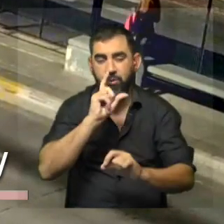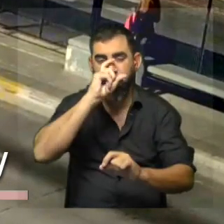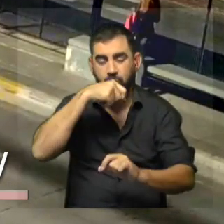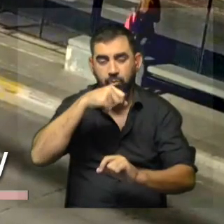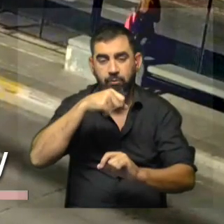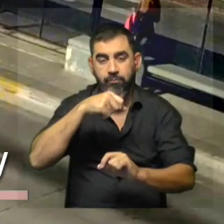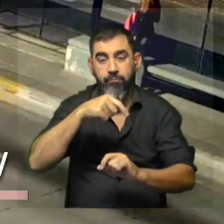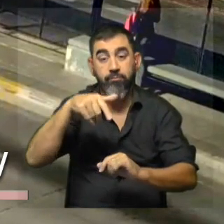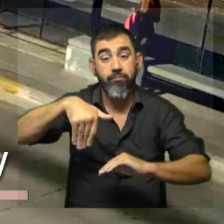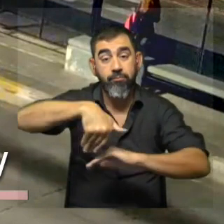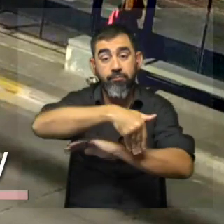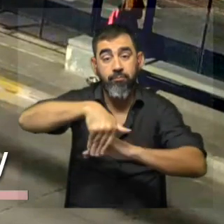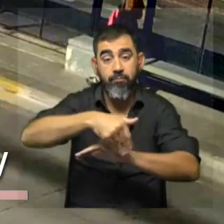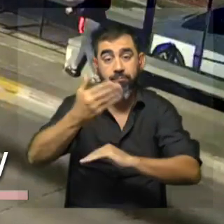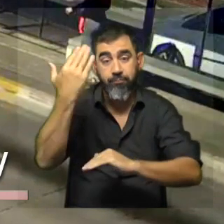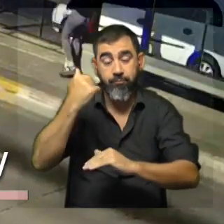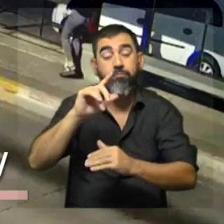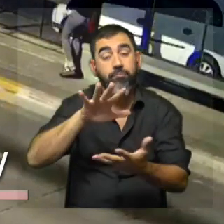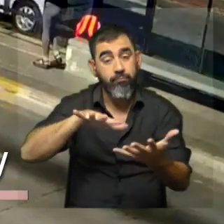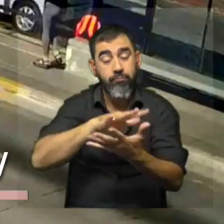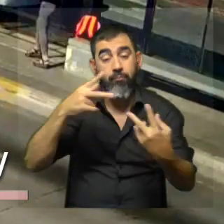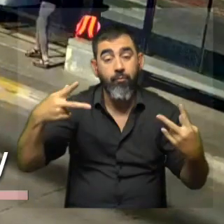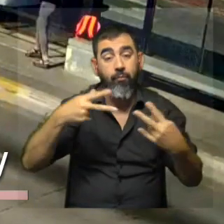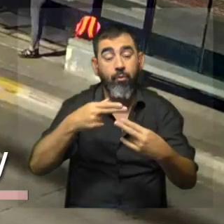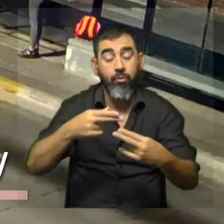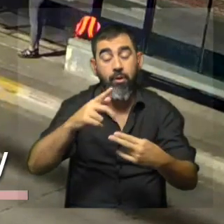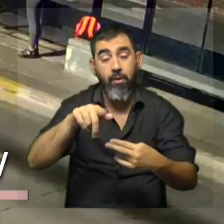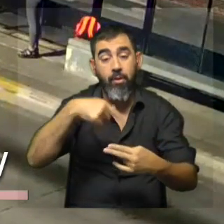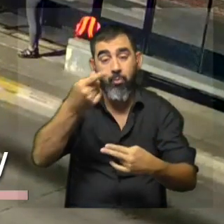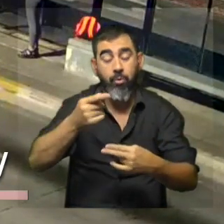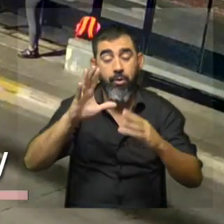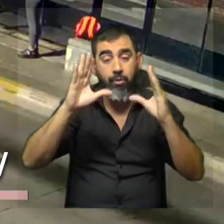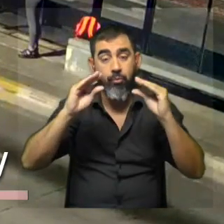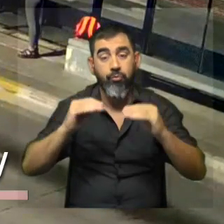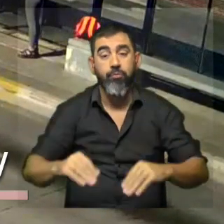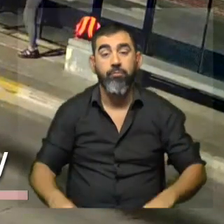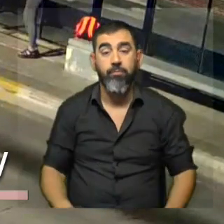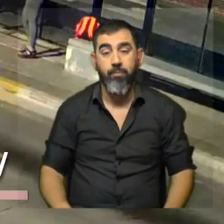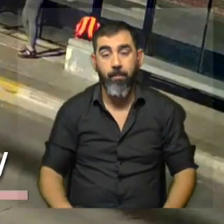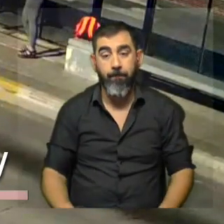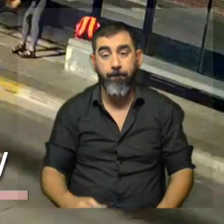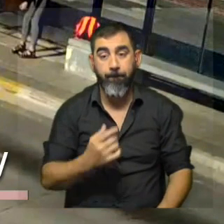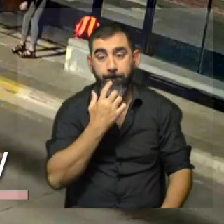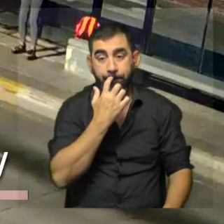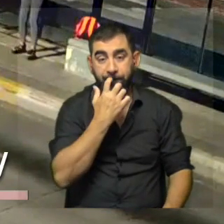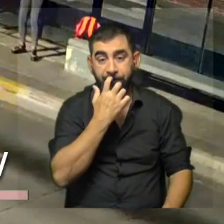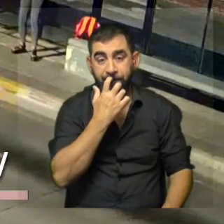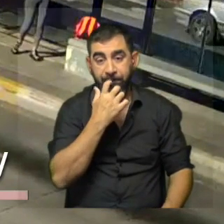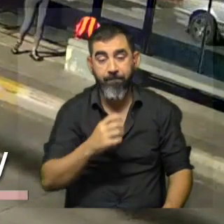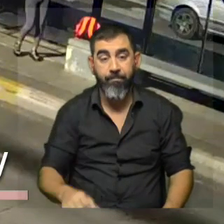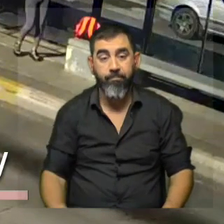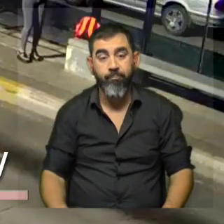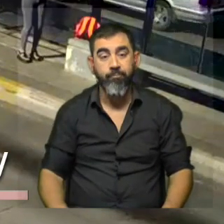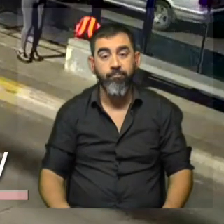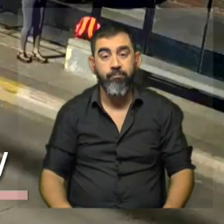Ahí la calle que recién pasamos era la zona donde va a estar afectada. Yatay, justamente, ¿no? Exactamente. En el entorno del Palacio, ahora estamos en el Corredor